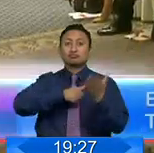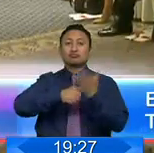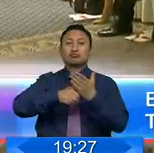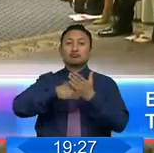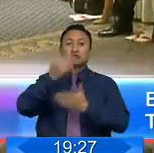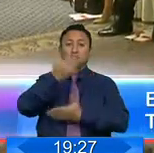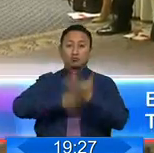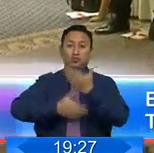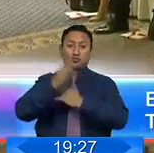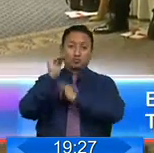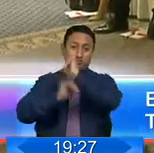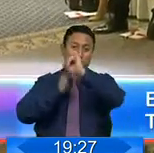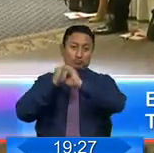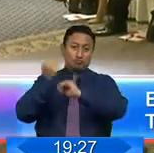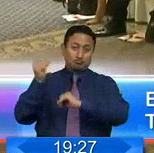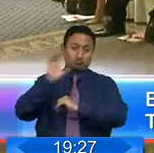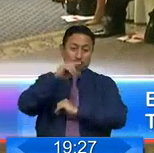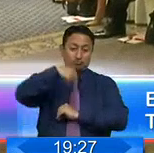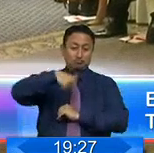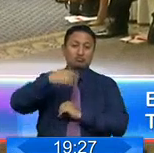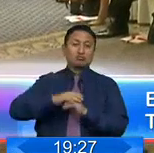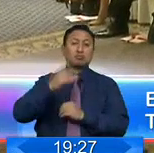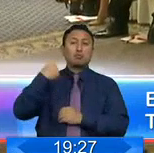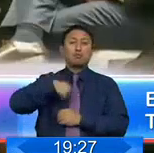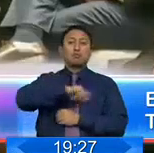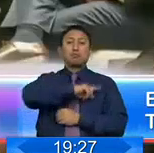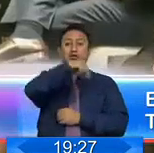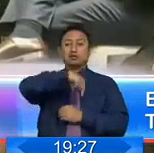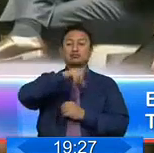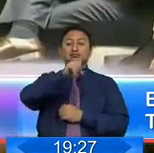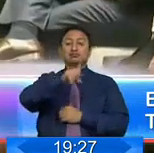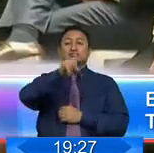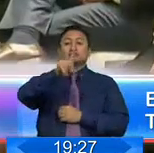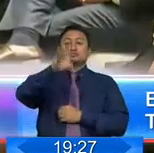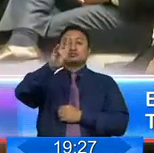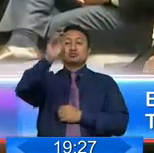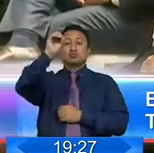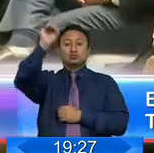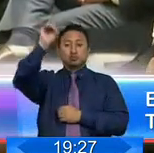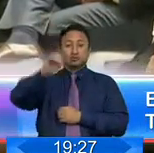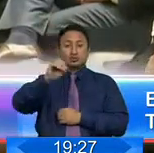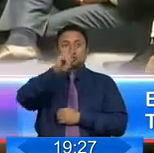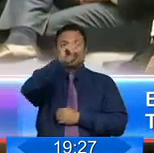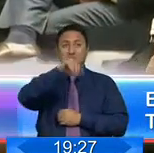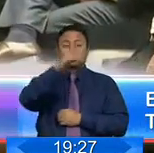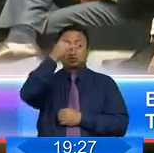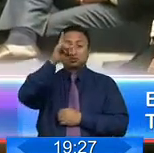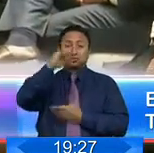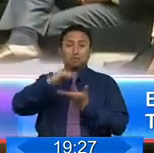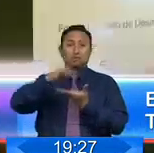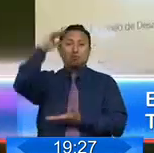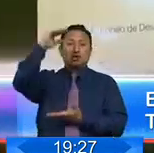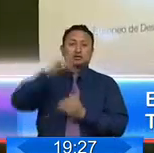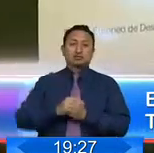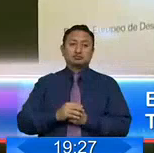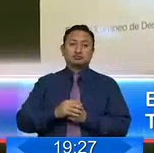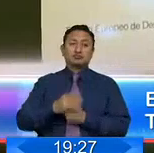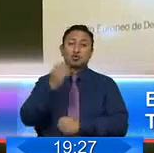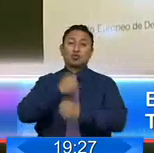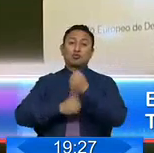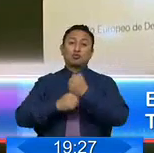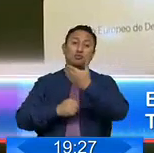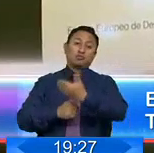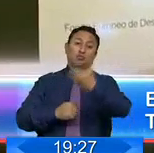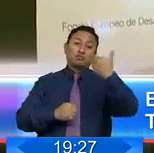destacó que la inversión de España en Ecuador creció un 117% en el 2018 con relación al 2017 y detalló